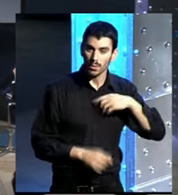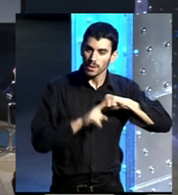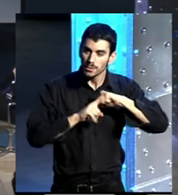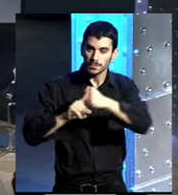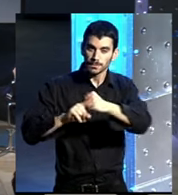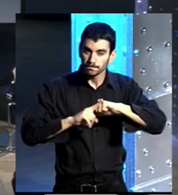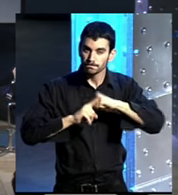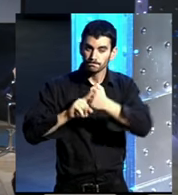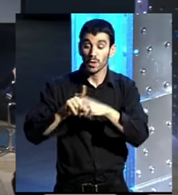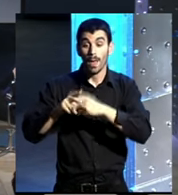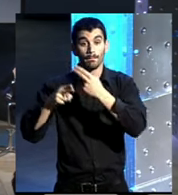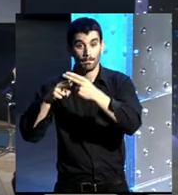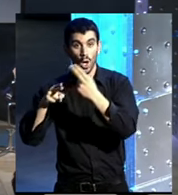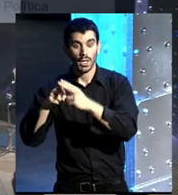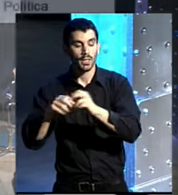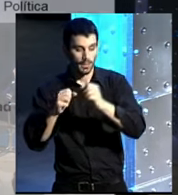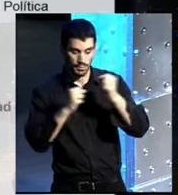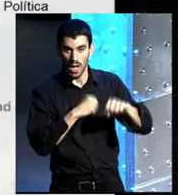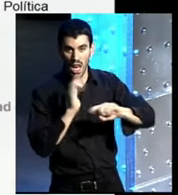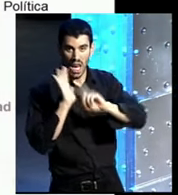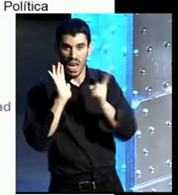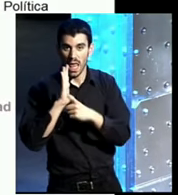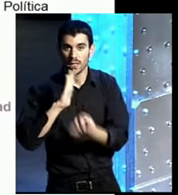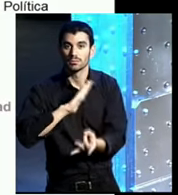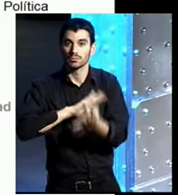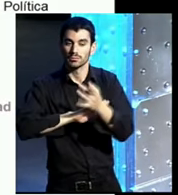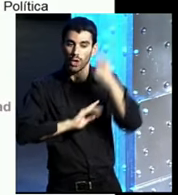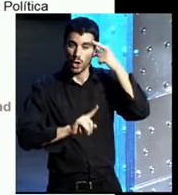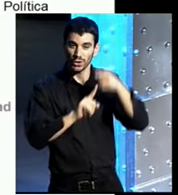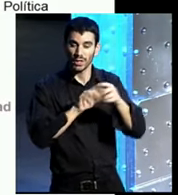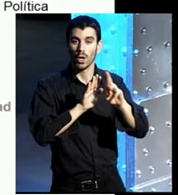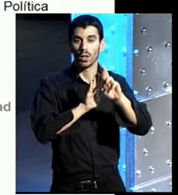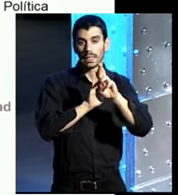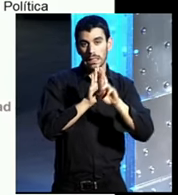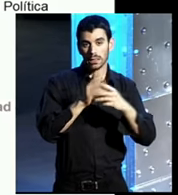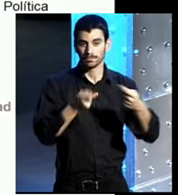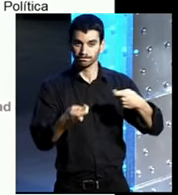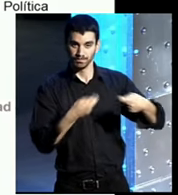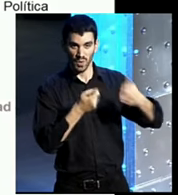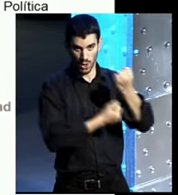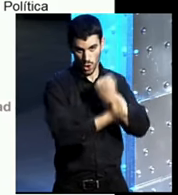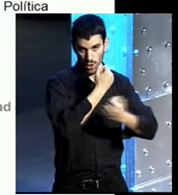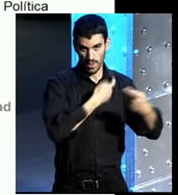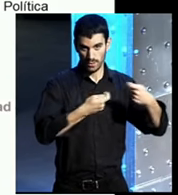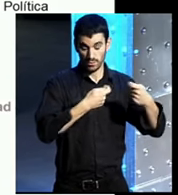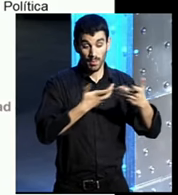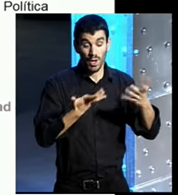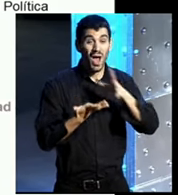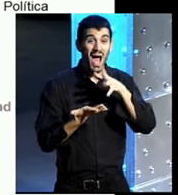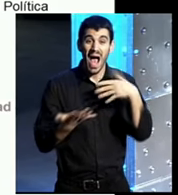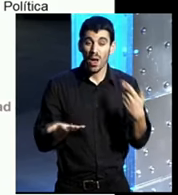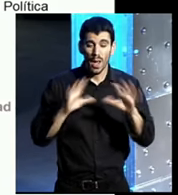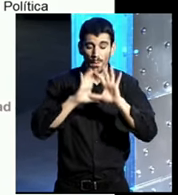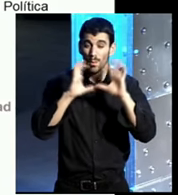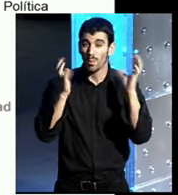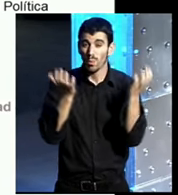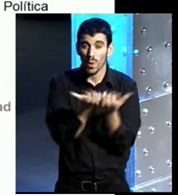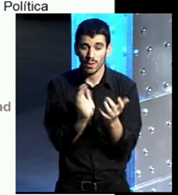creaban leyes para regular la economía. Ahora, con la globalización, es muy